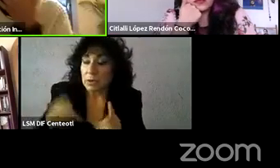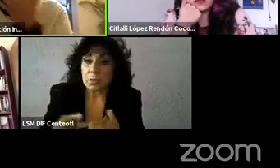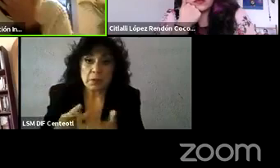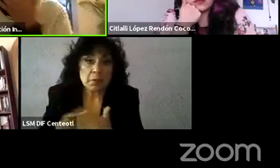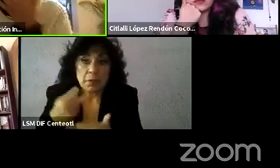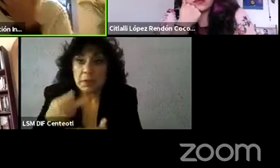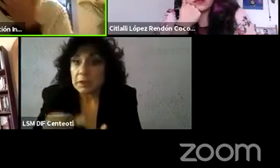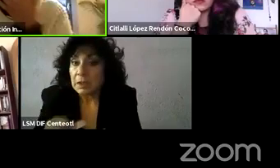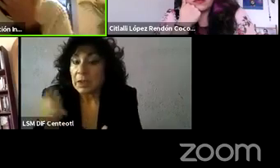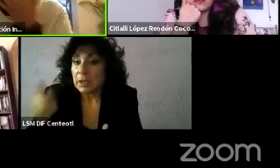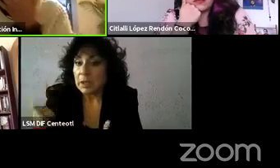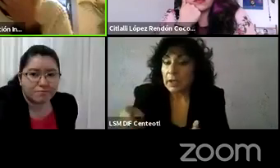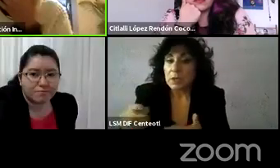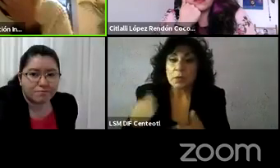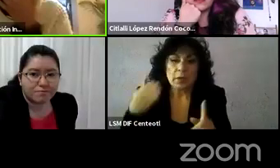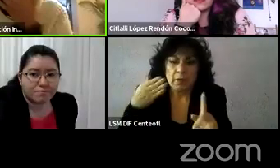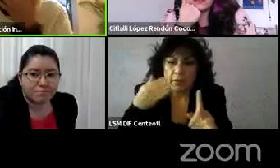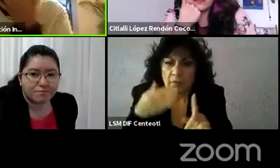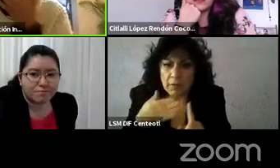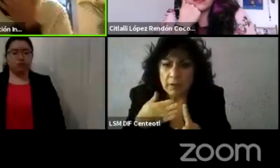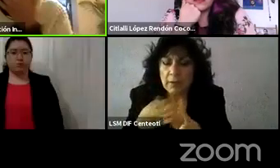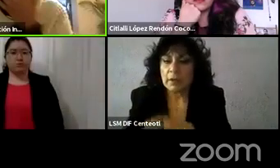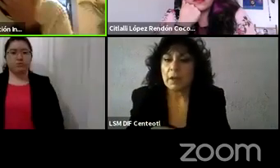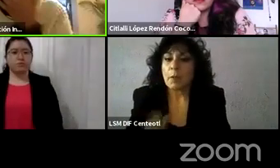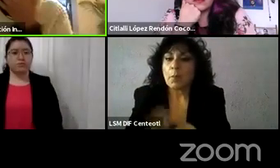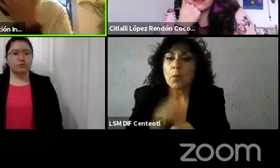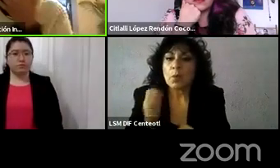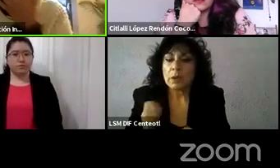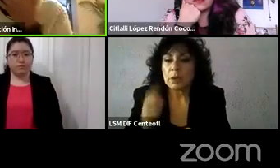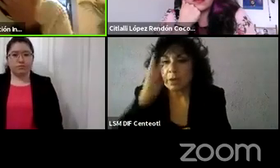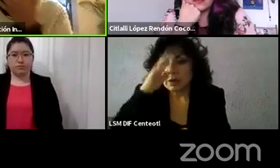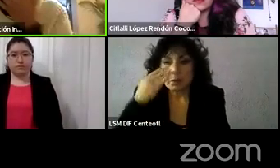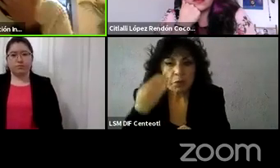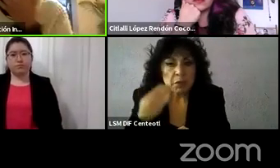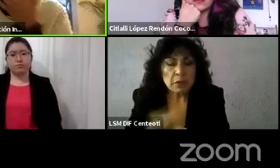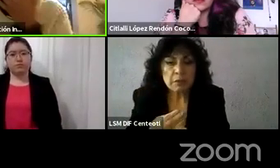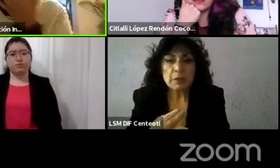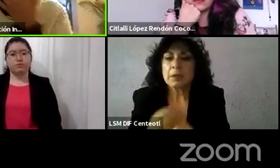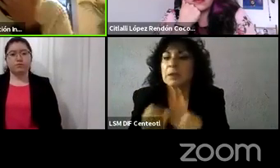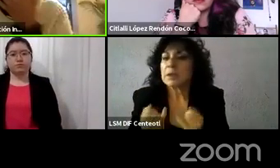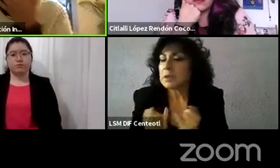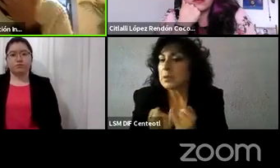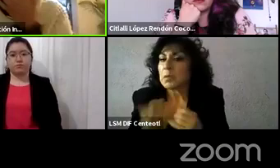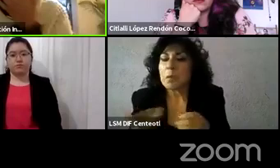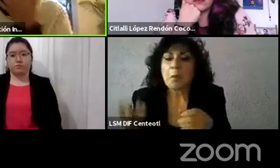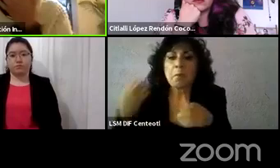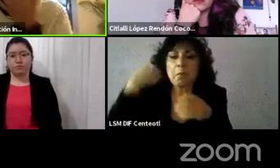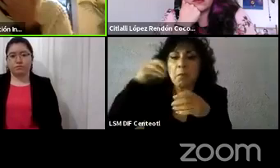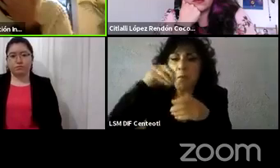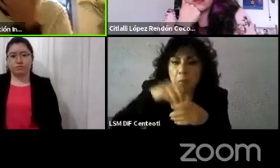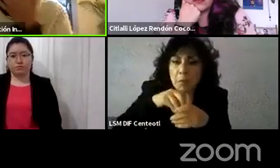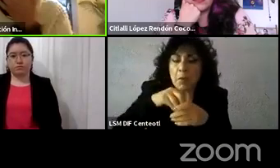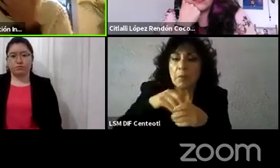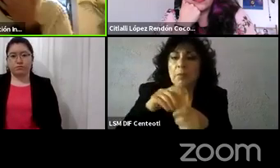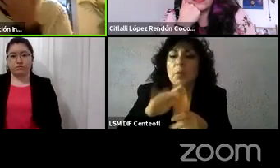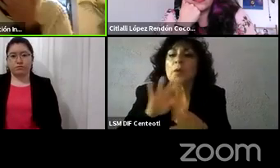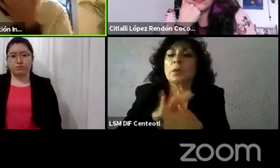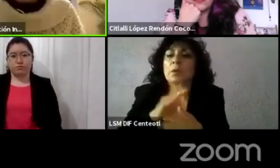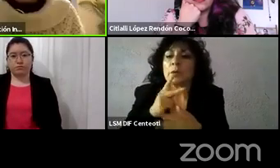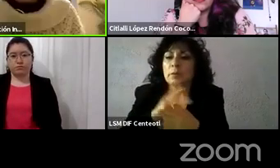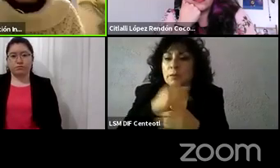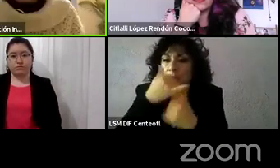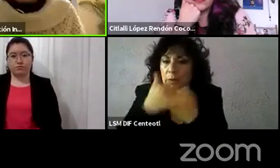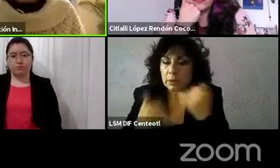de pertenencia y por lo tanto también la responsabilidad de que perteneces y de que estamos haciendo este proyecto. Creo que también